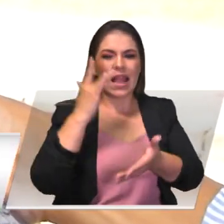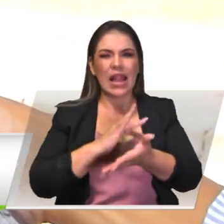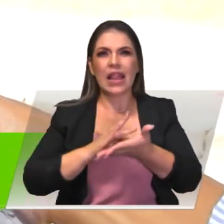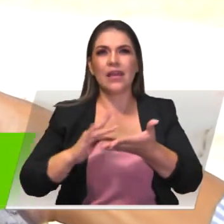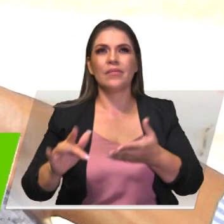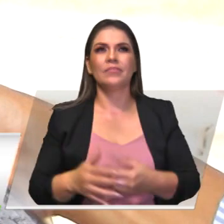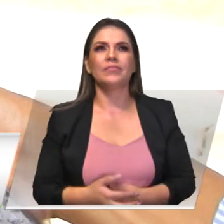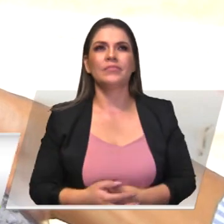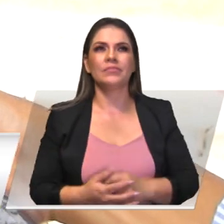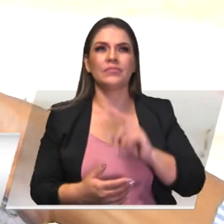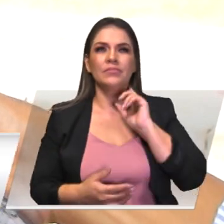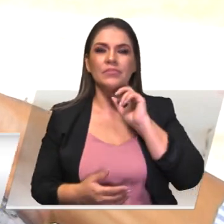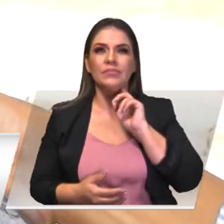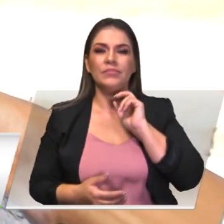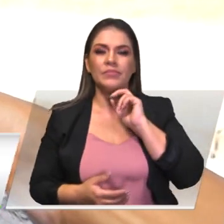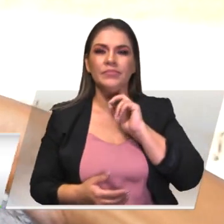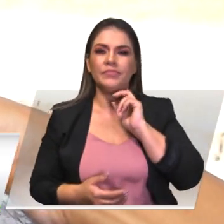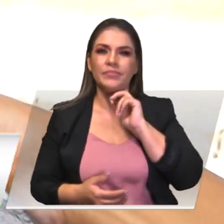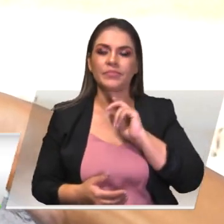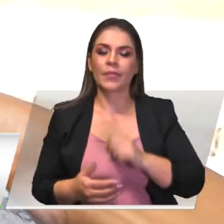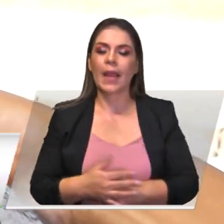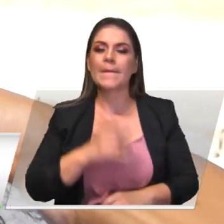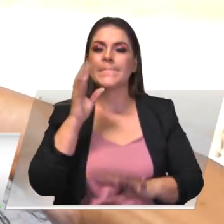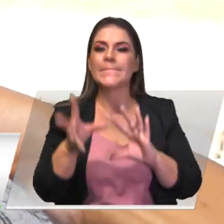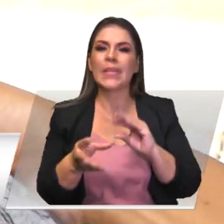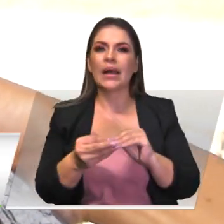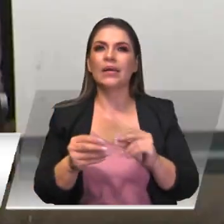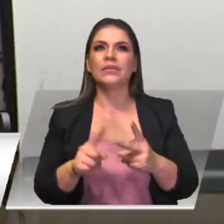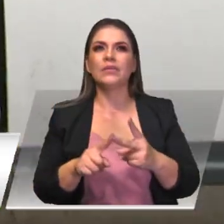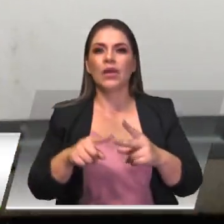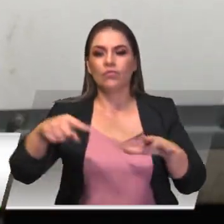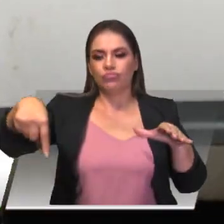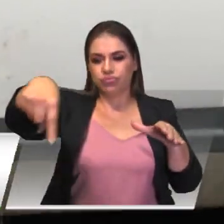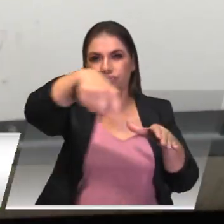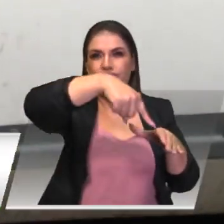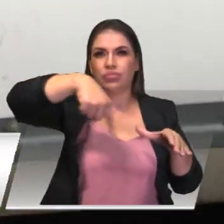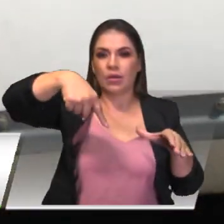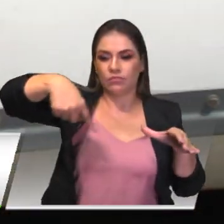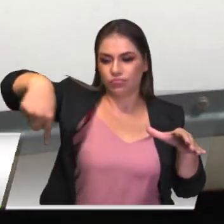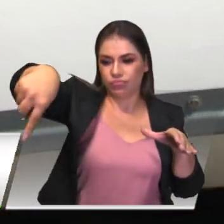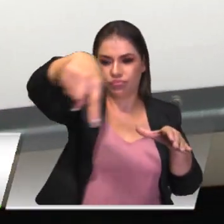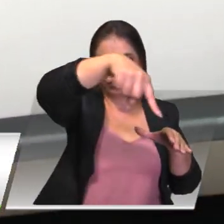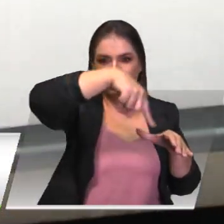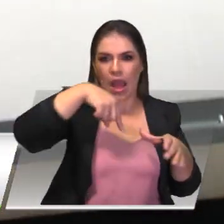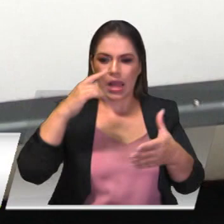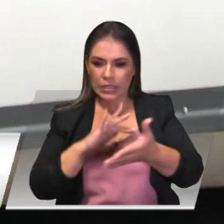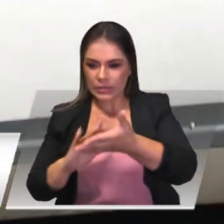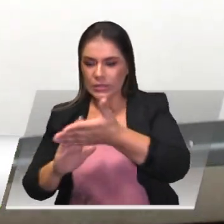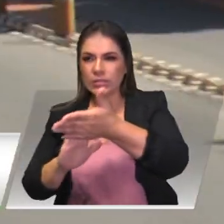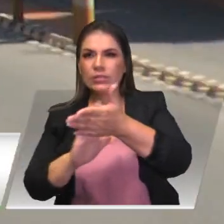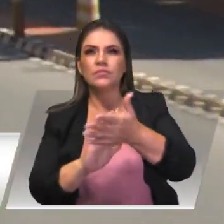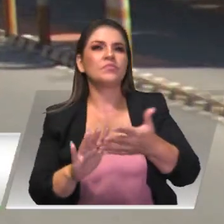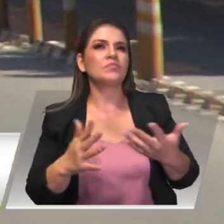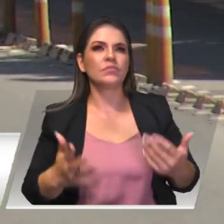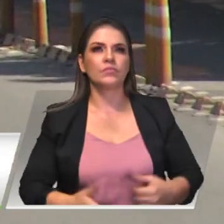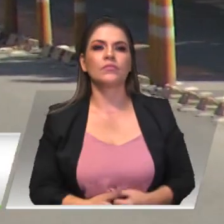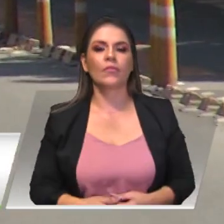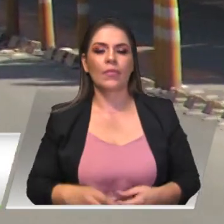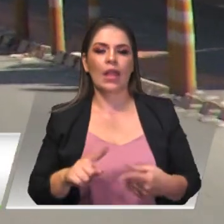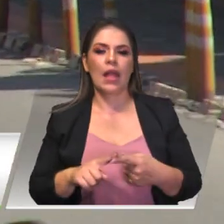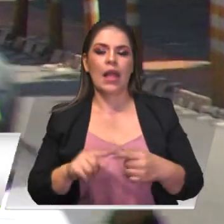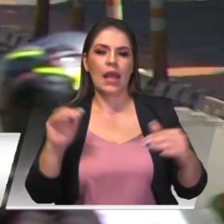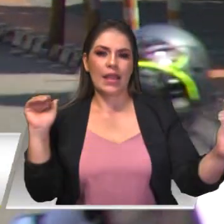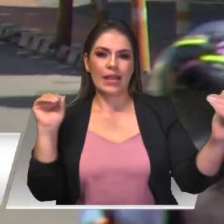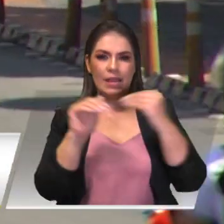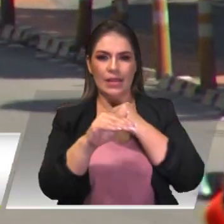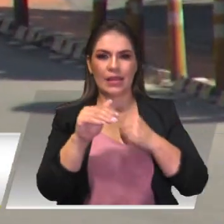la grama a los separadores, adicionalmente a todas las rotondas de los corredores viales, como la regional, entre